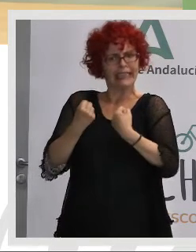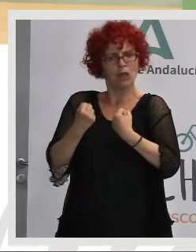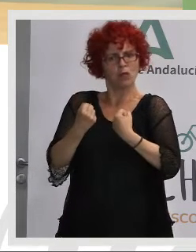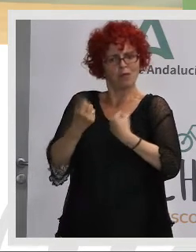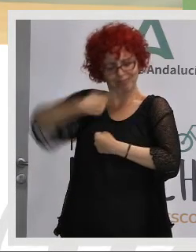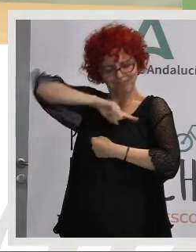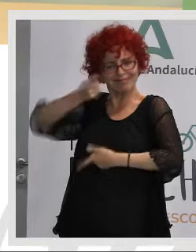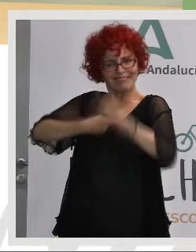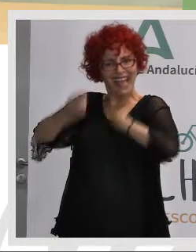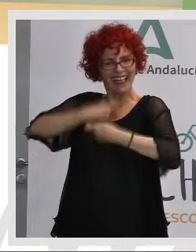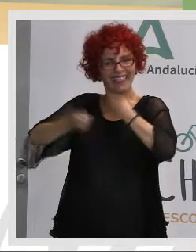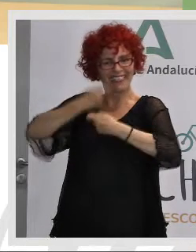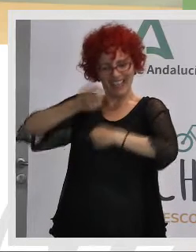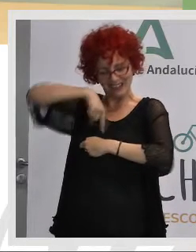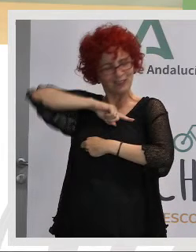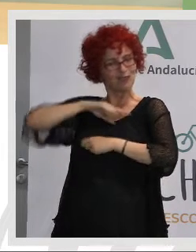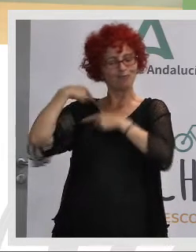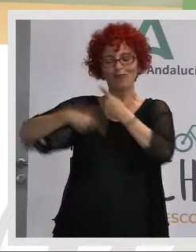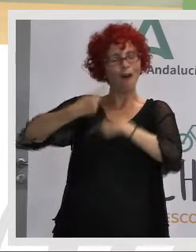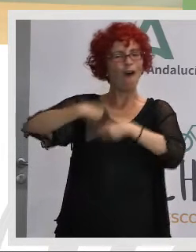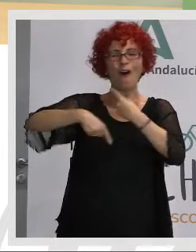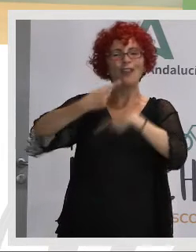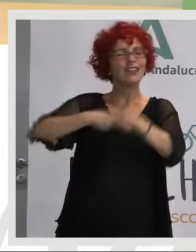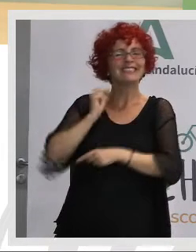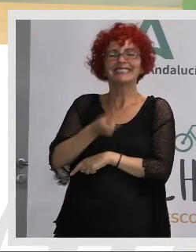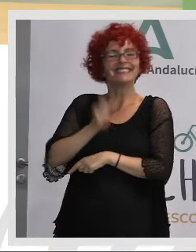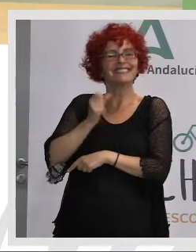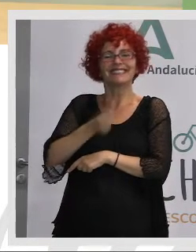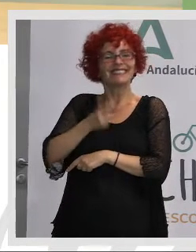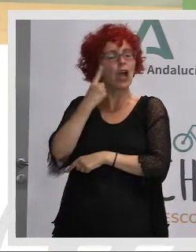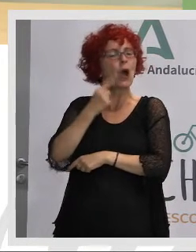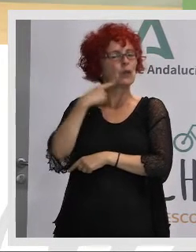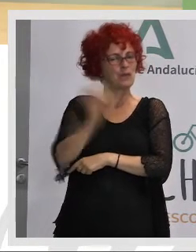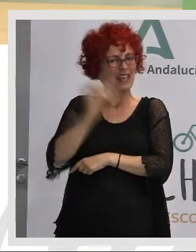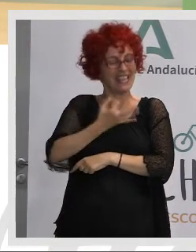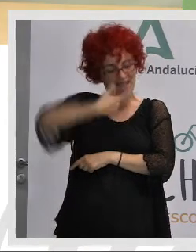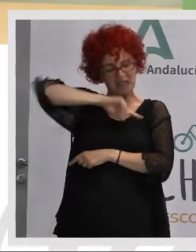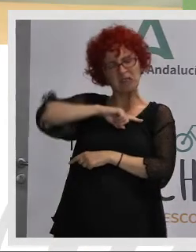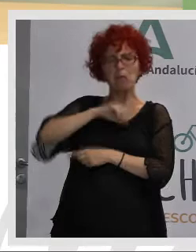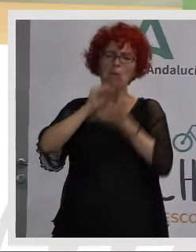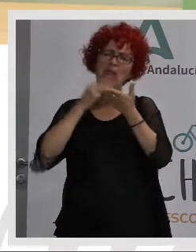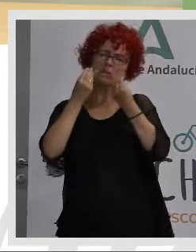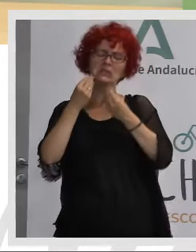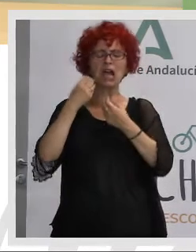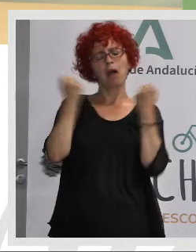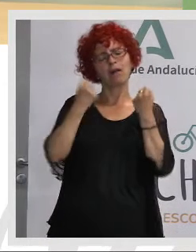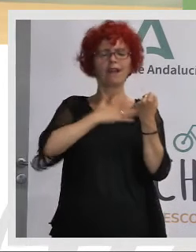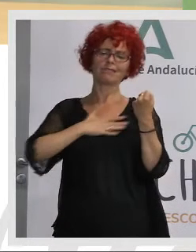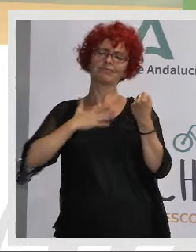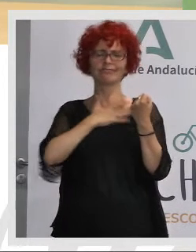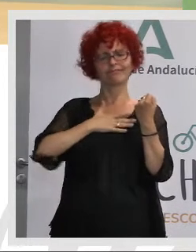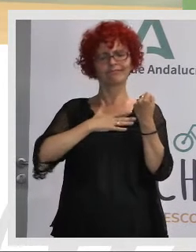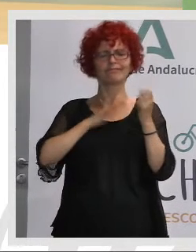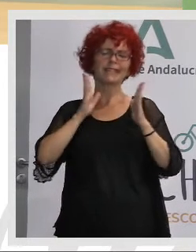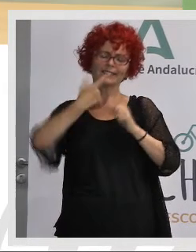que hay que incorporar a nuestra vida. Muchas veces cuando nos desplazamos de un sitio a otro nos apetece ir en coche, es más cómodo, pero si vamos